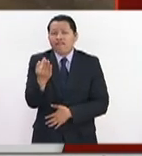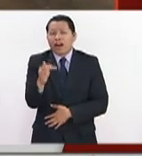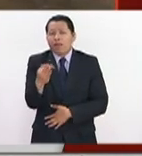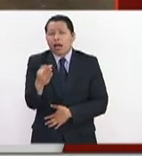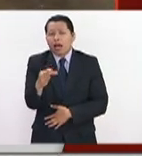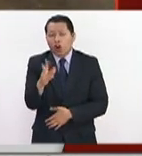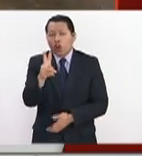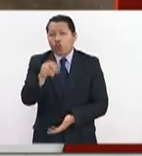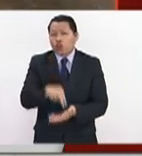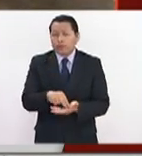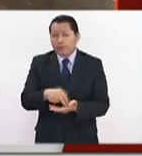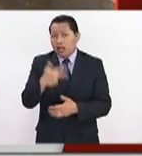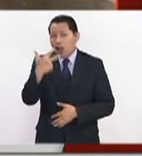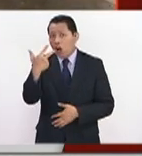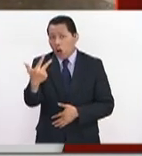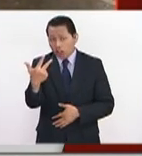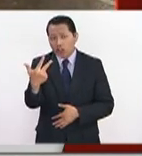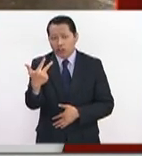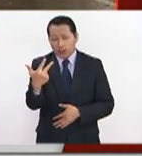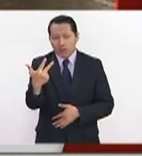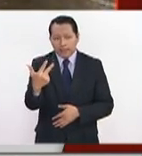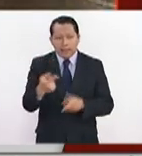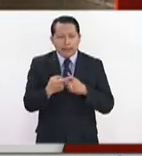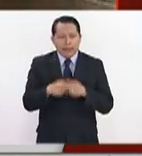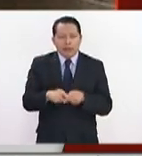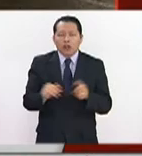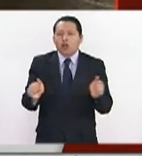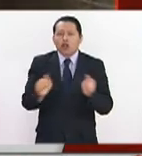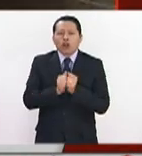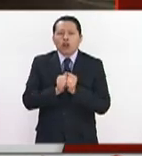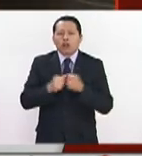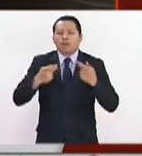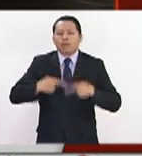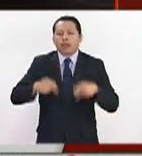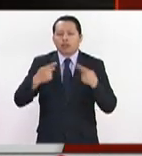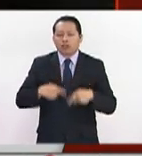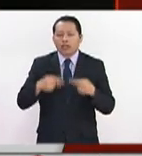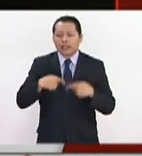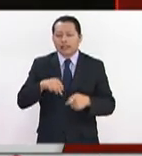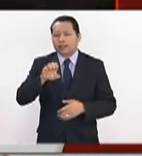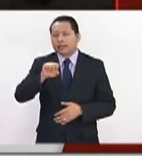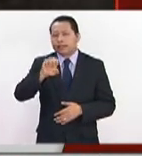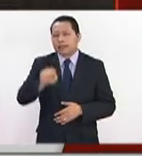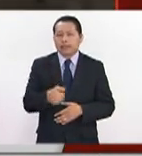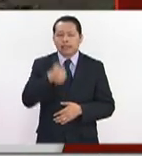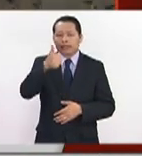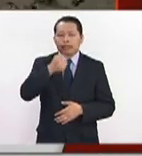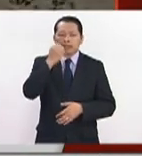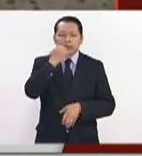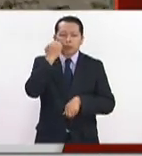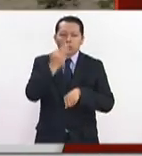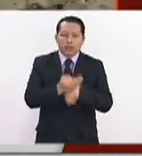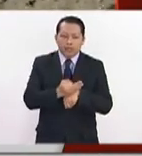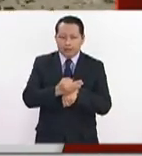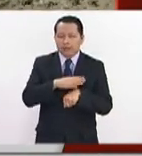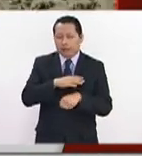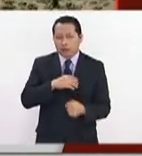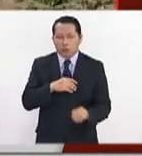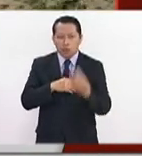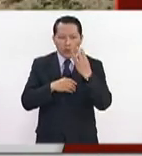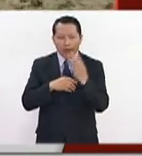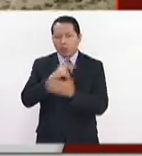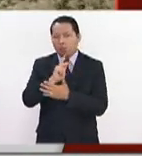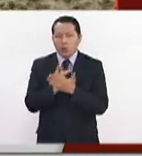de 2008. Iniciamos con una población de 66 estudiantes en 4